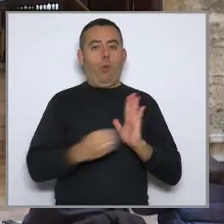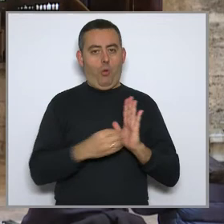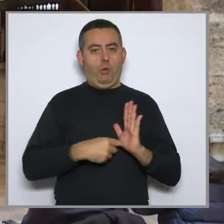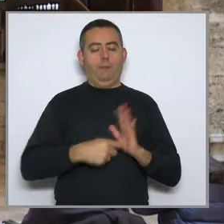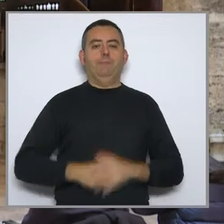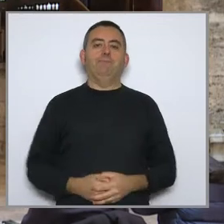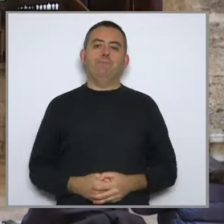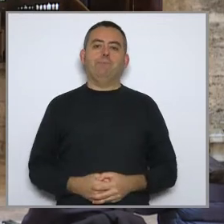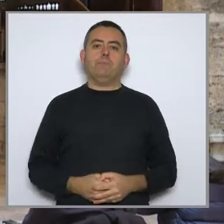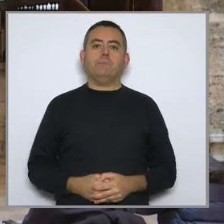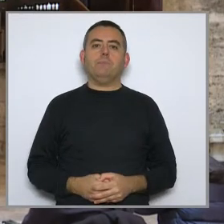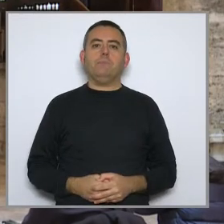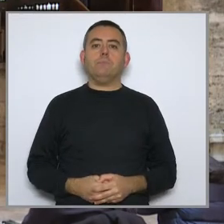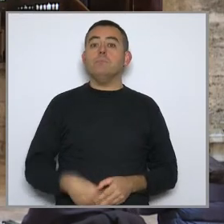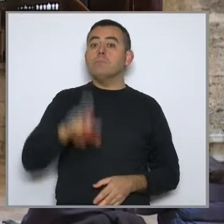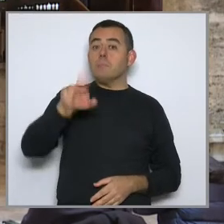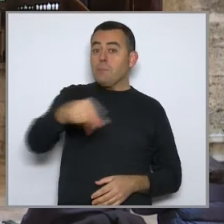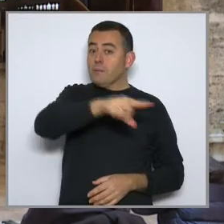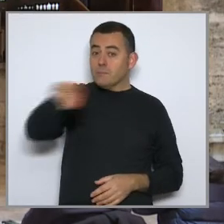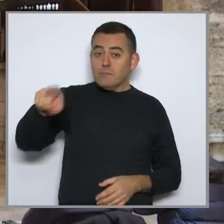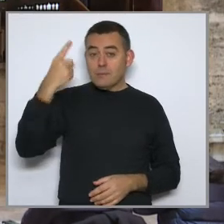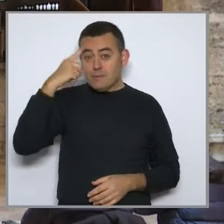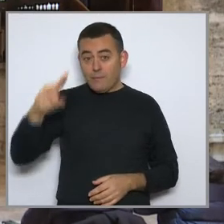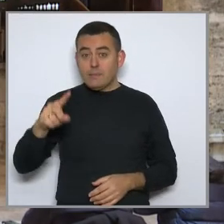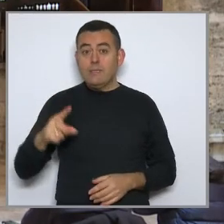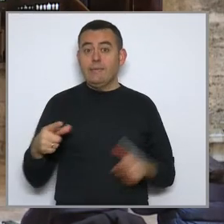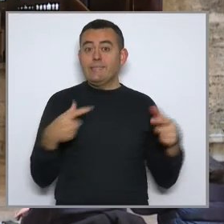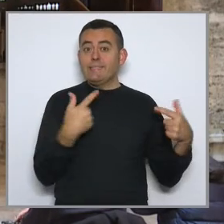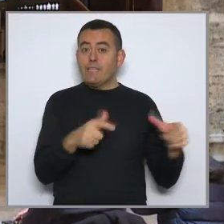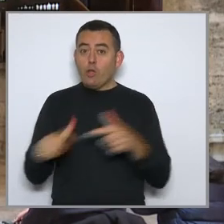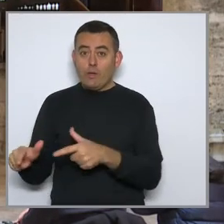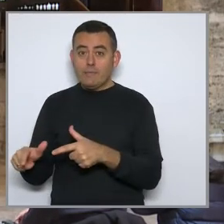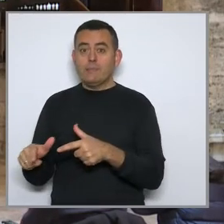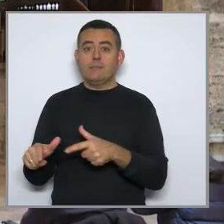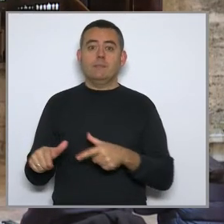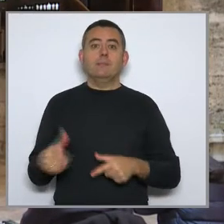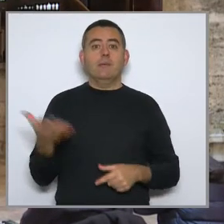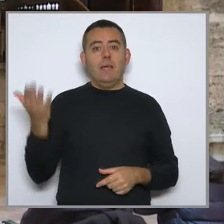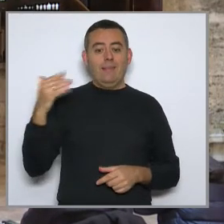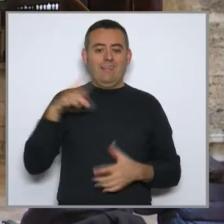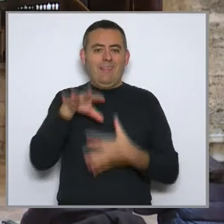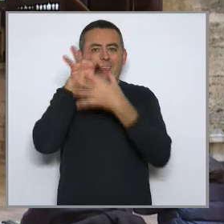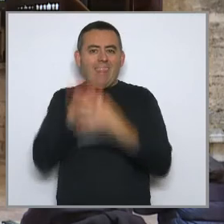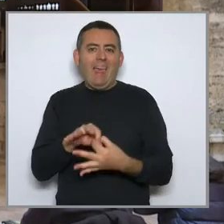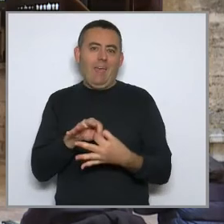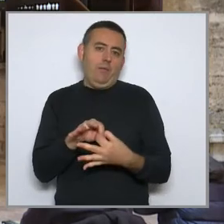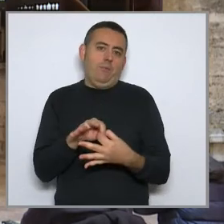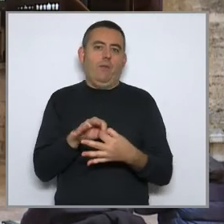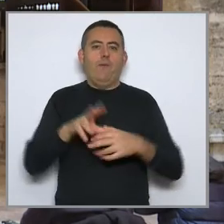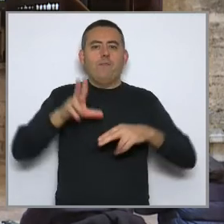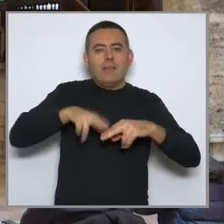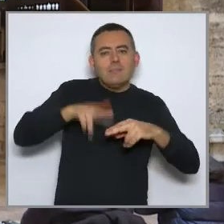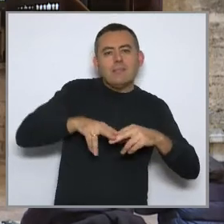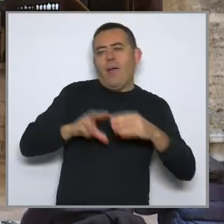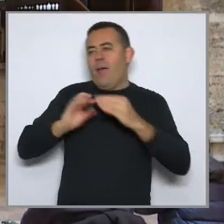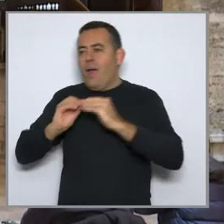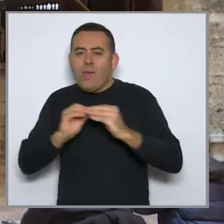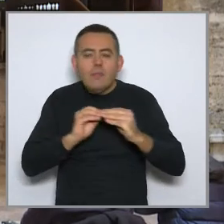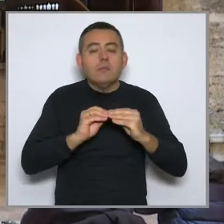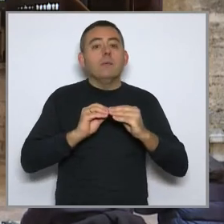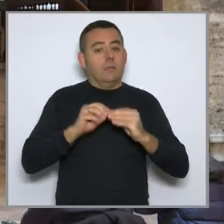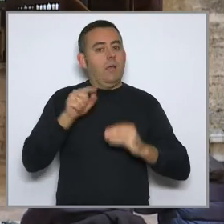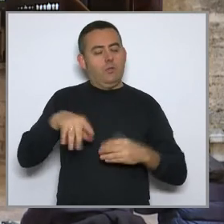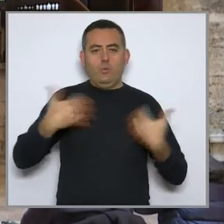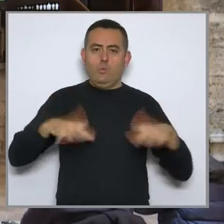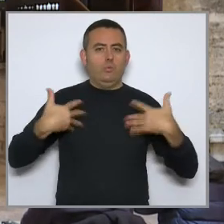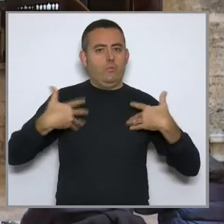Ahí, como saben también, todo lo que son estos sectores adosados, como les decía antes, a la fiesta, que están sufriendo mucho y que es un sector muy importante